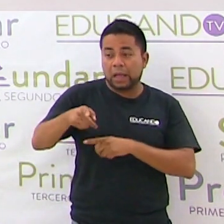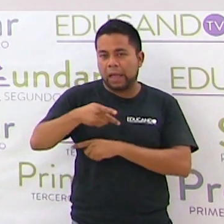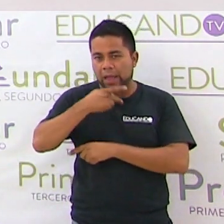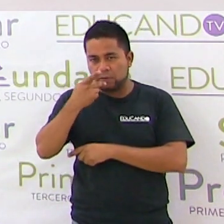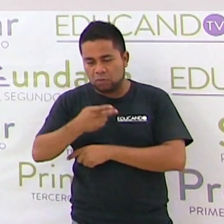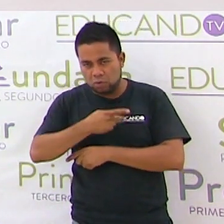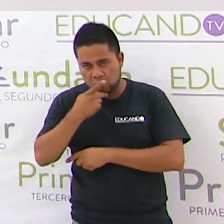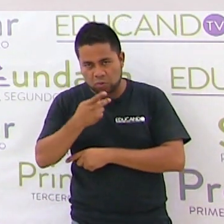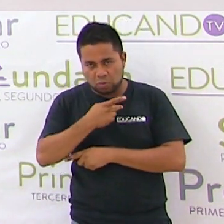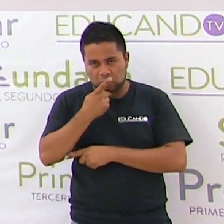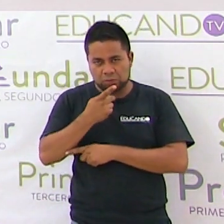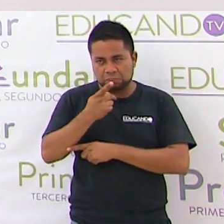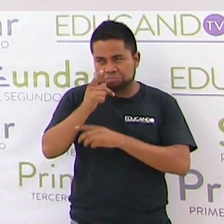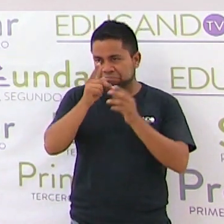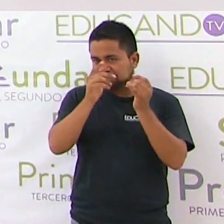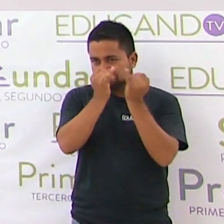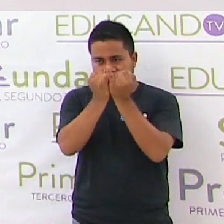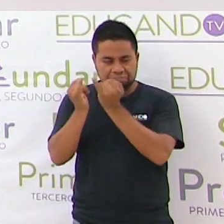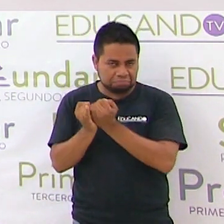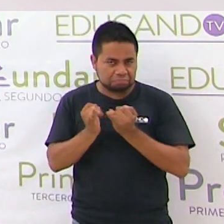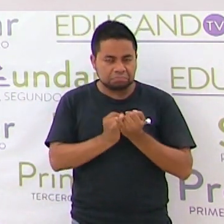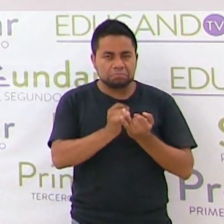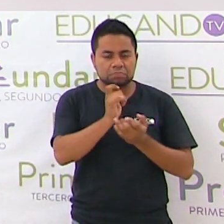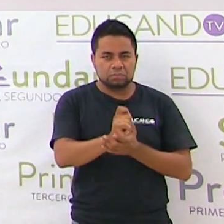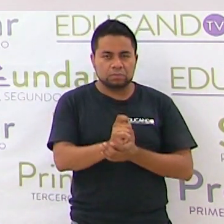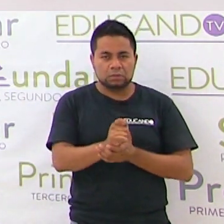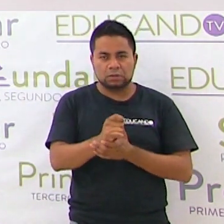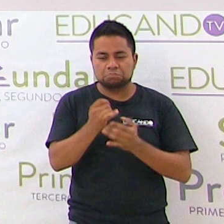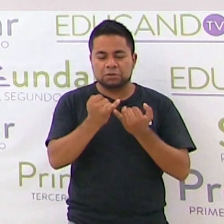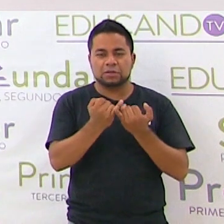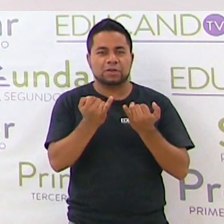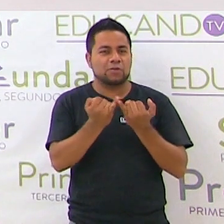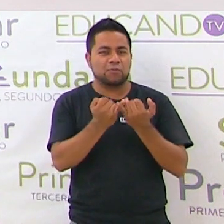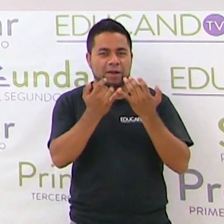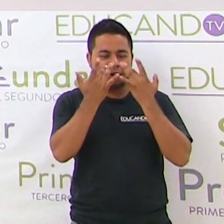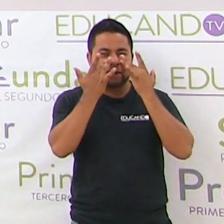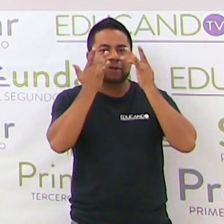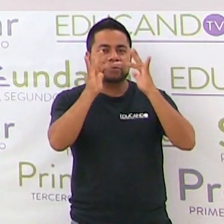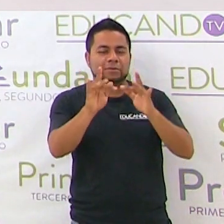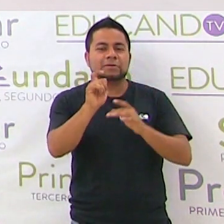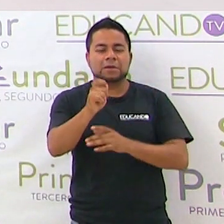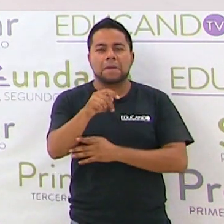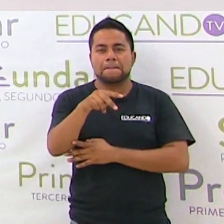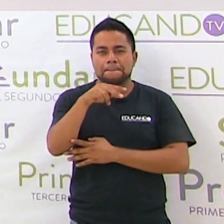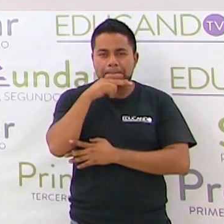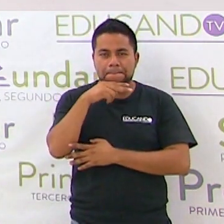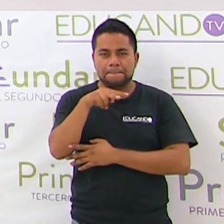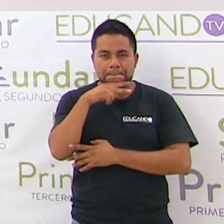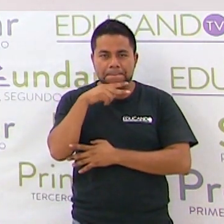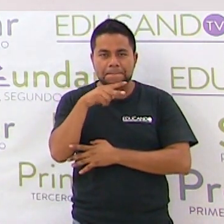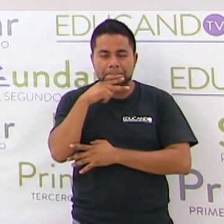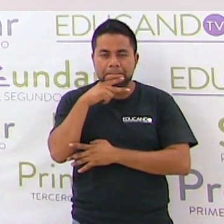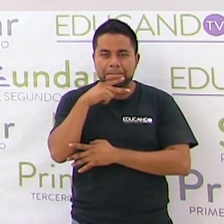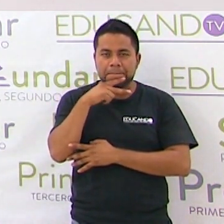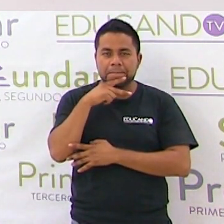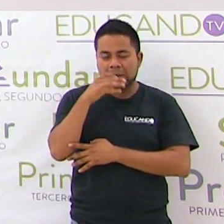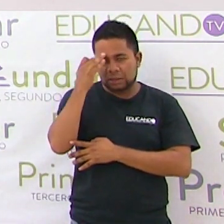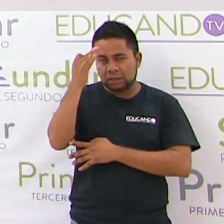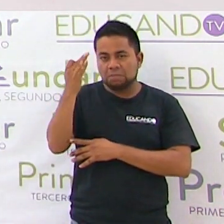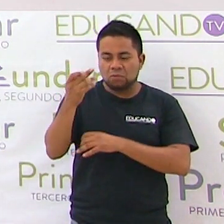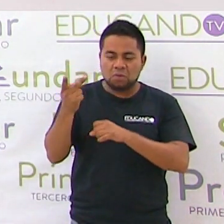habló, esas son iguales a renunció. Son verbos en